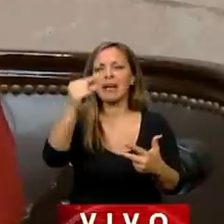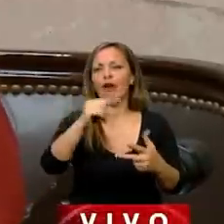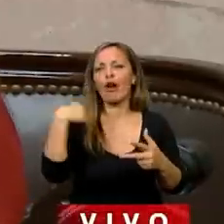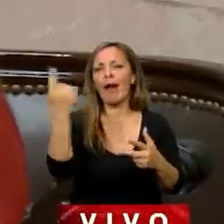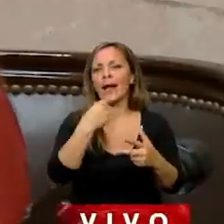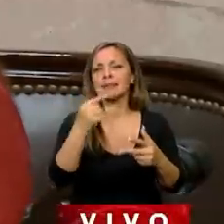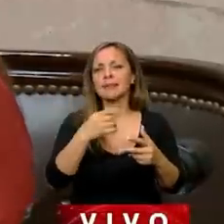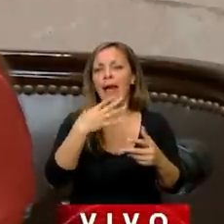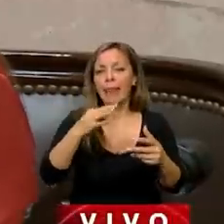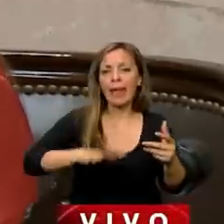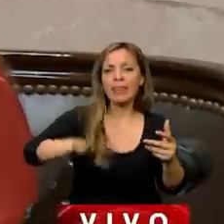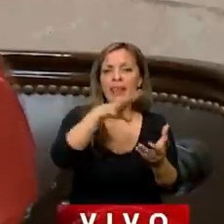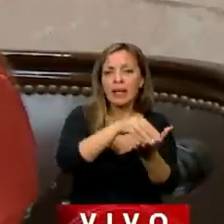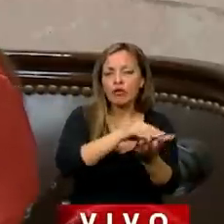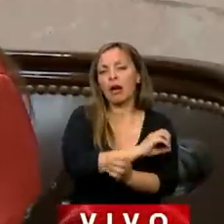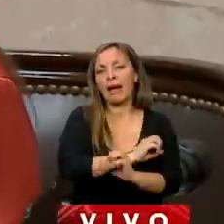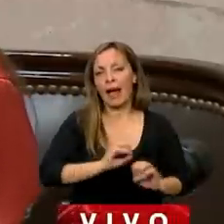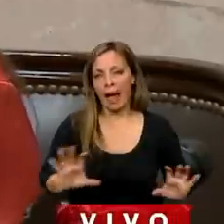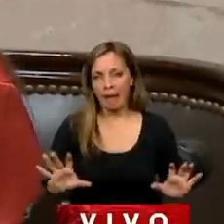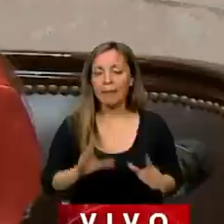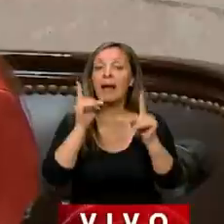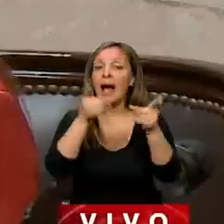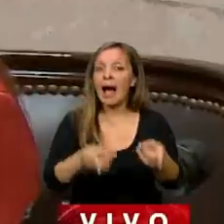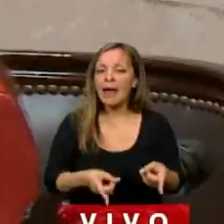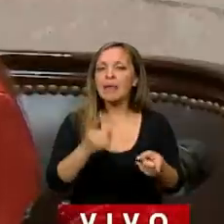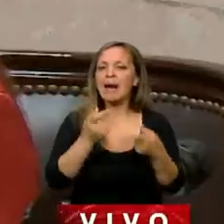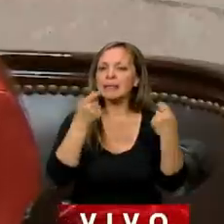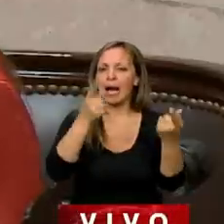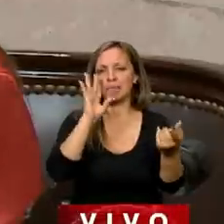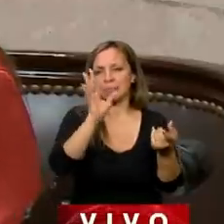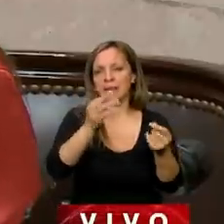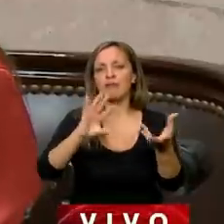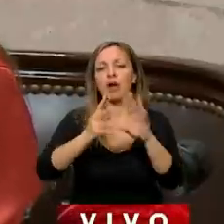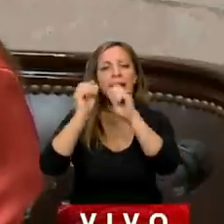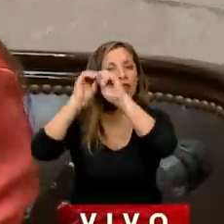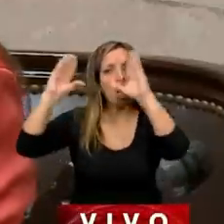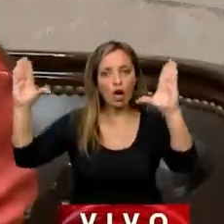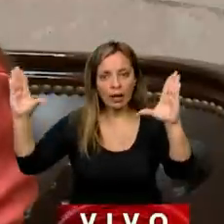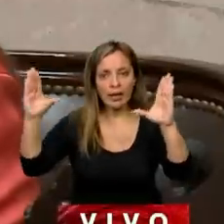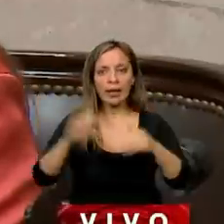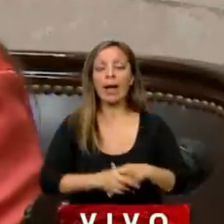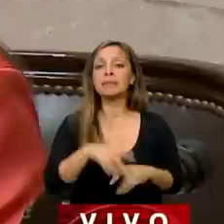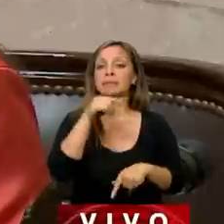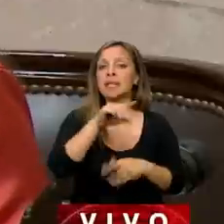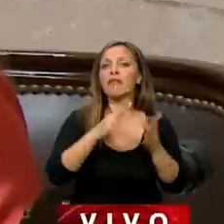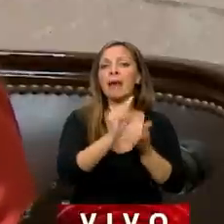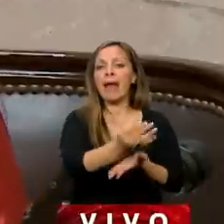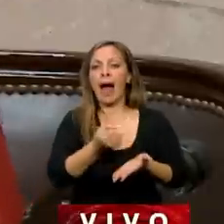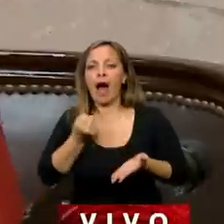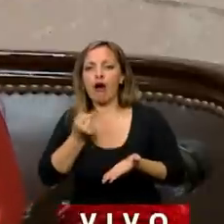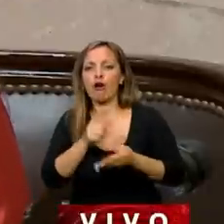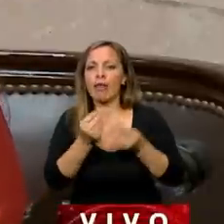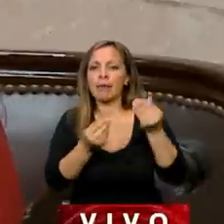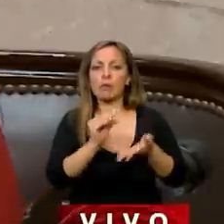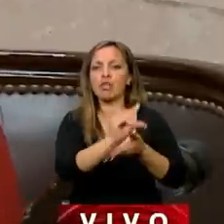geopolítica grave y además encierran una enorme carga ideológica que a través del ahogo presupuestario quiere mantener a